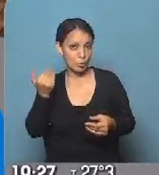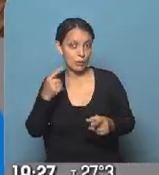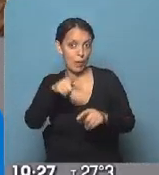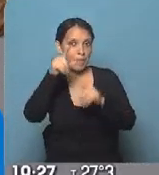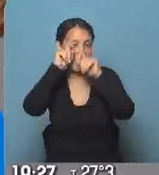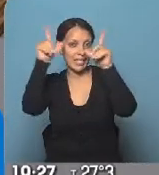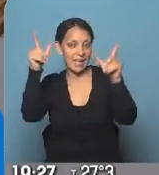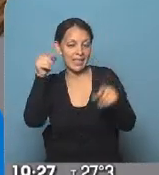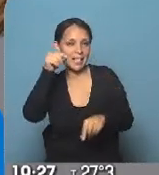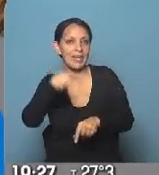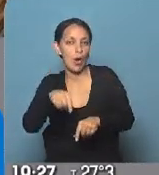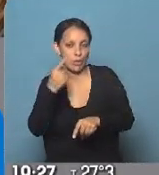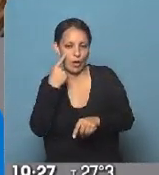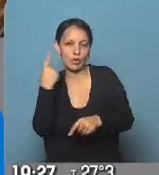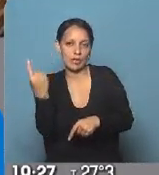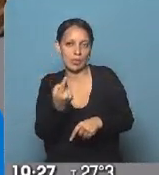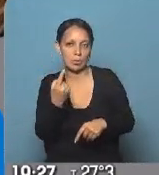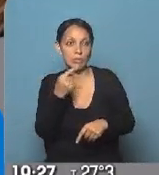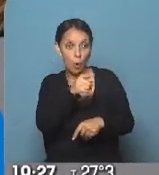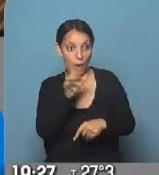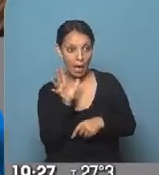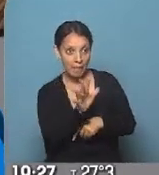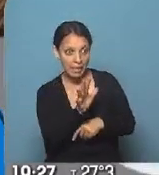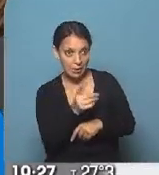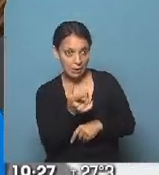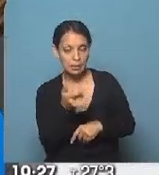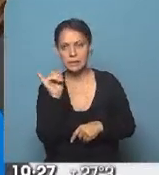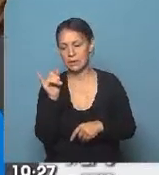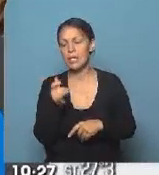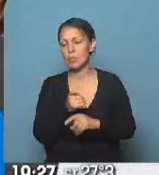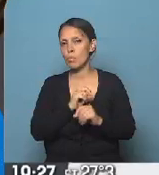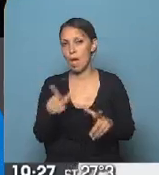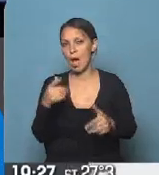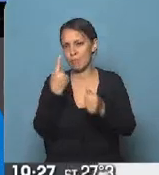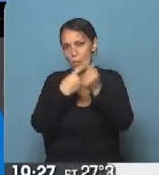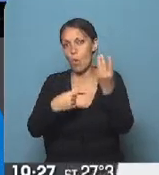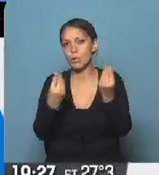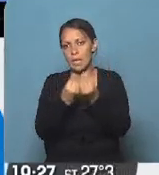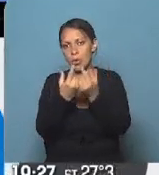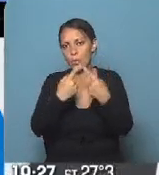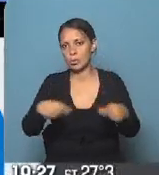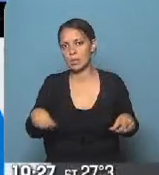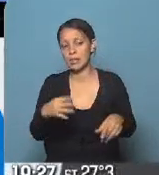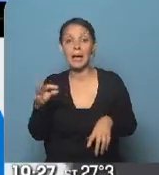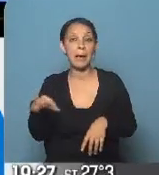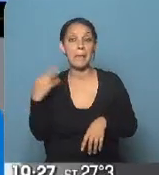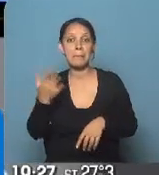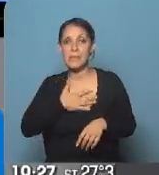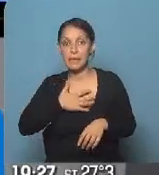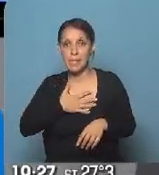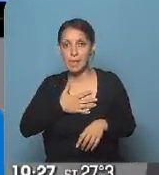con esa organización, ¿no? ¿Recibió amenazas o algo? La pasé muy mal de todo. Mi vida